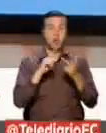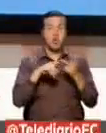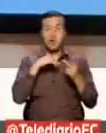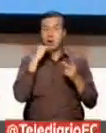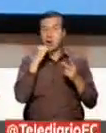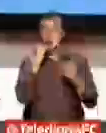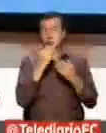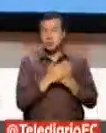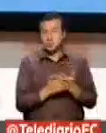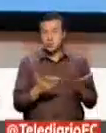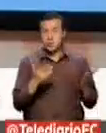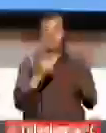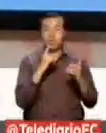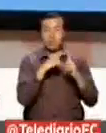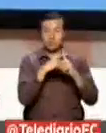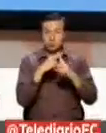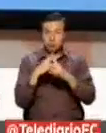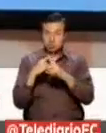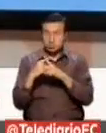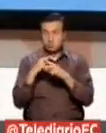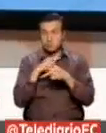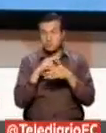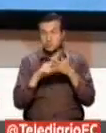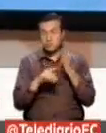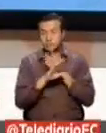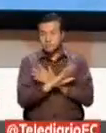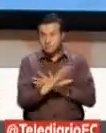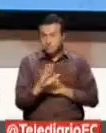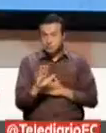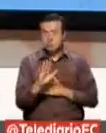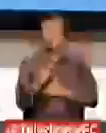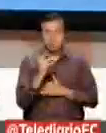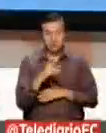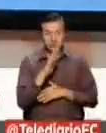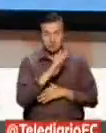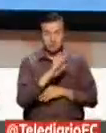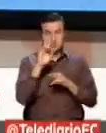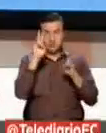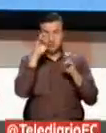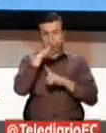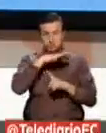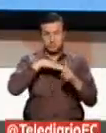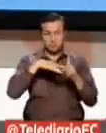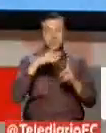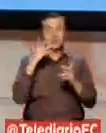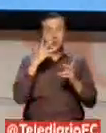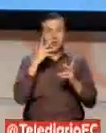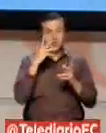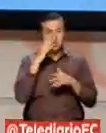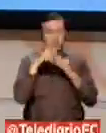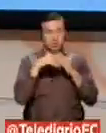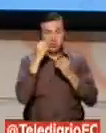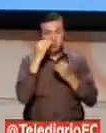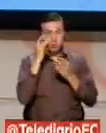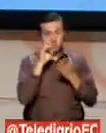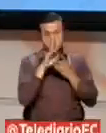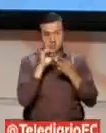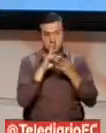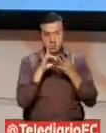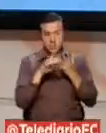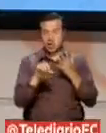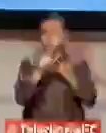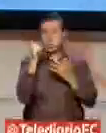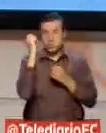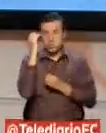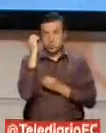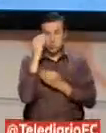de pornografía o ese tipo de cosas. Ellos en ese contexto filtran esa información. El resto de información,